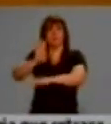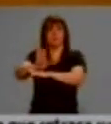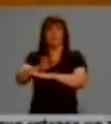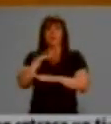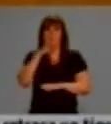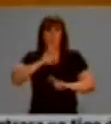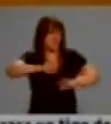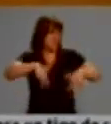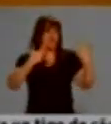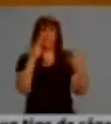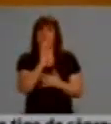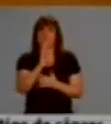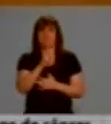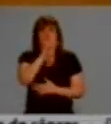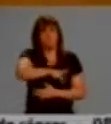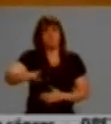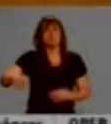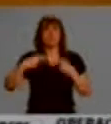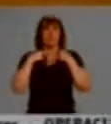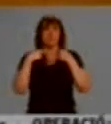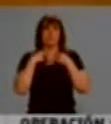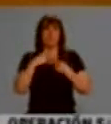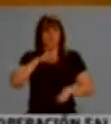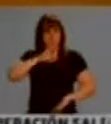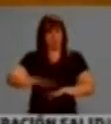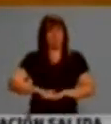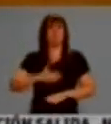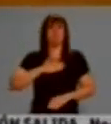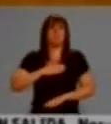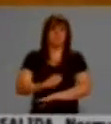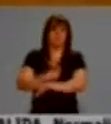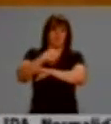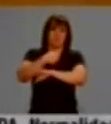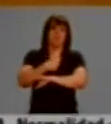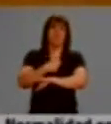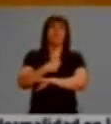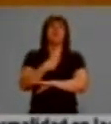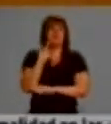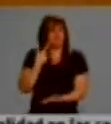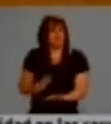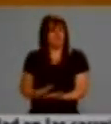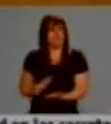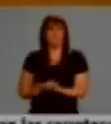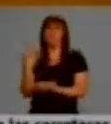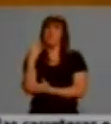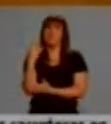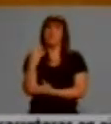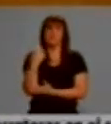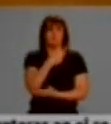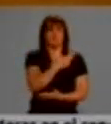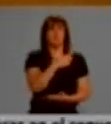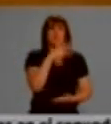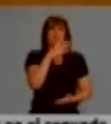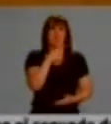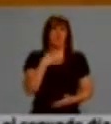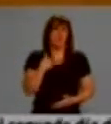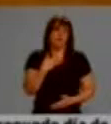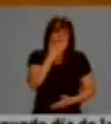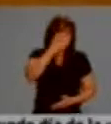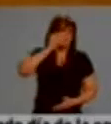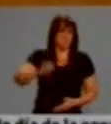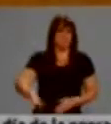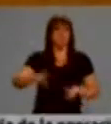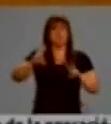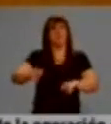no se nos permite a los diputados cumplir con nuestra obligación. Quede constancia que su desprecio a la institución